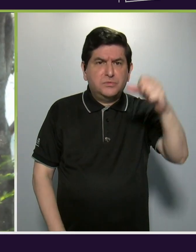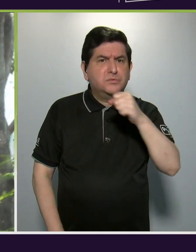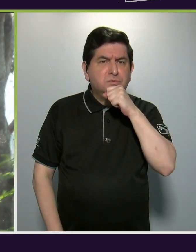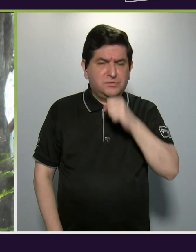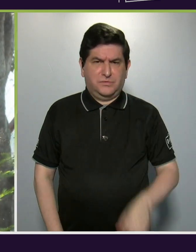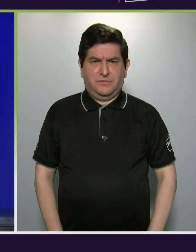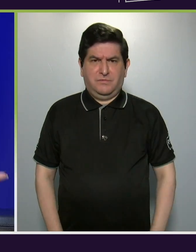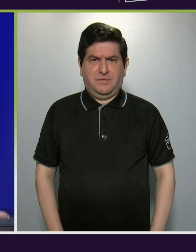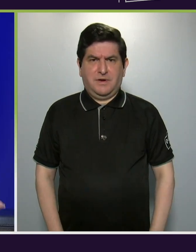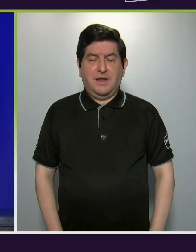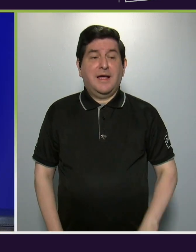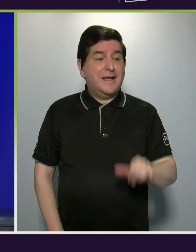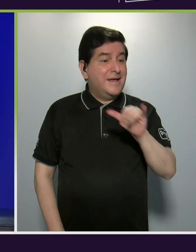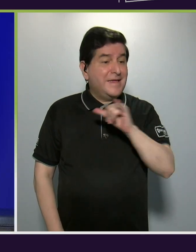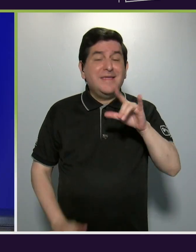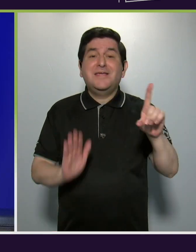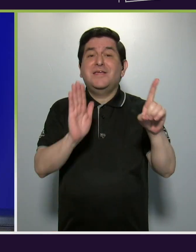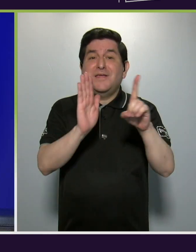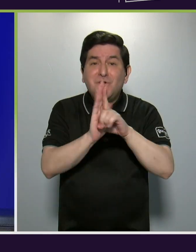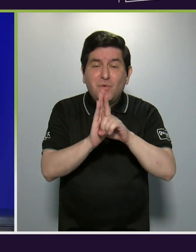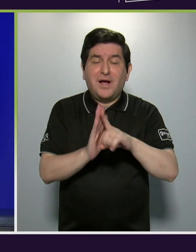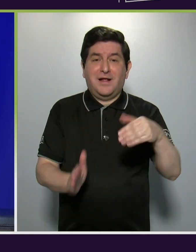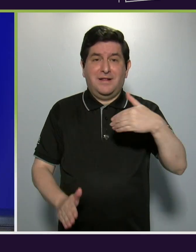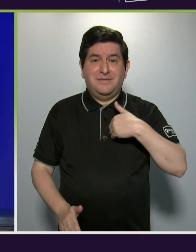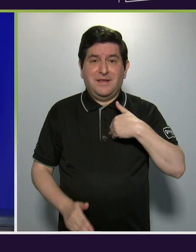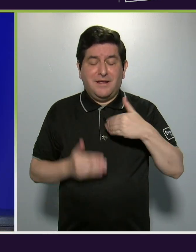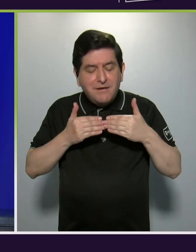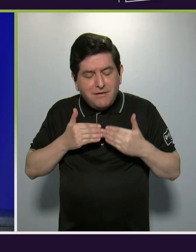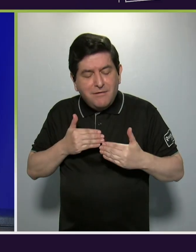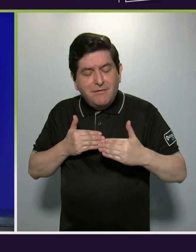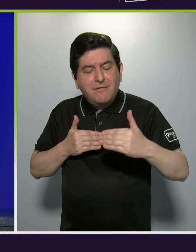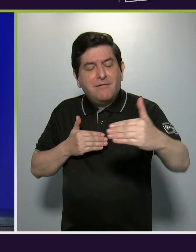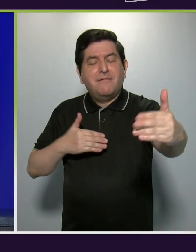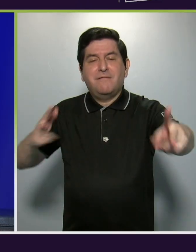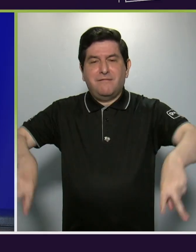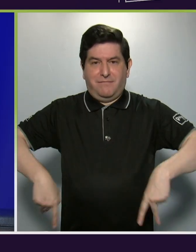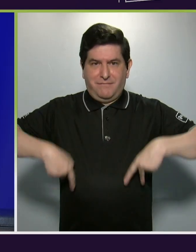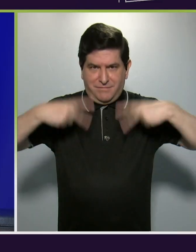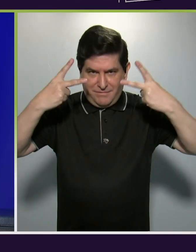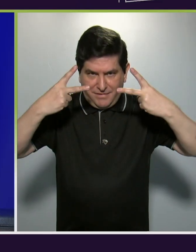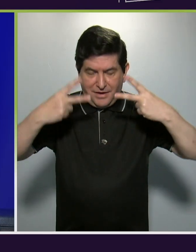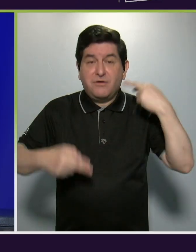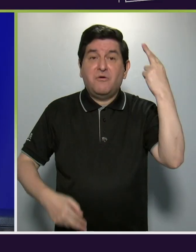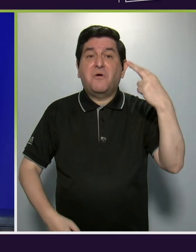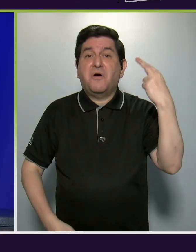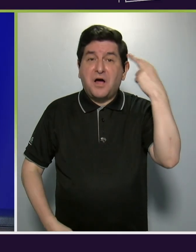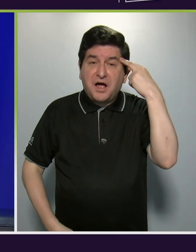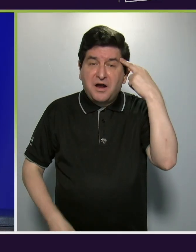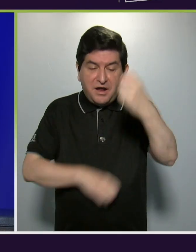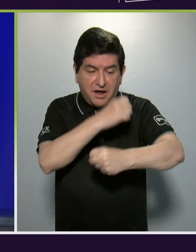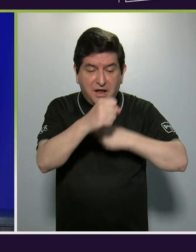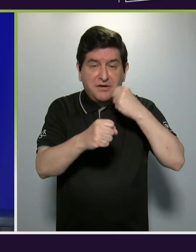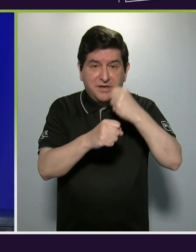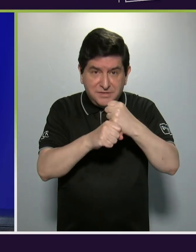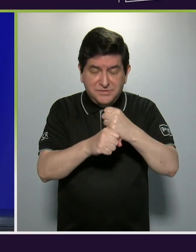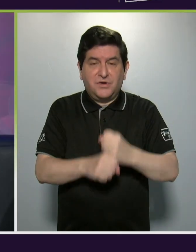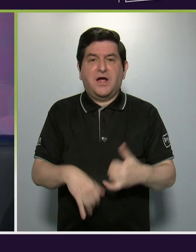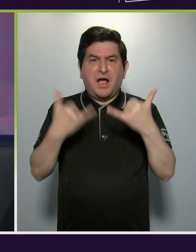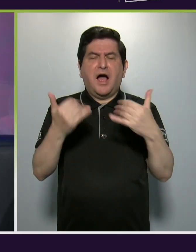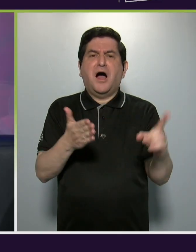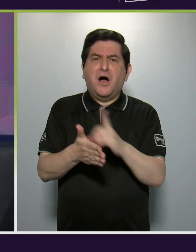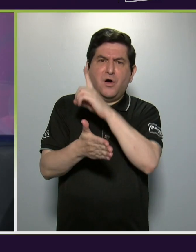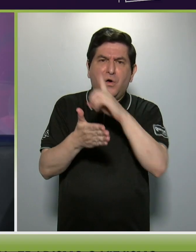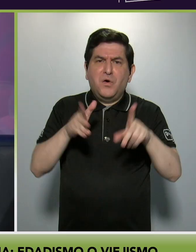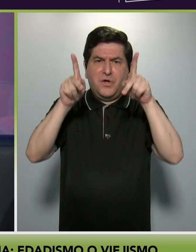Estamos hablando de que son los mismos derechos que hemos tenido a lo largo de nuestra vida, que por razones de edad reciben discriminación